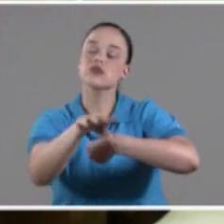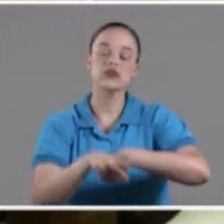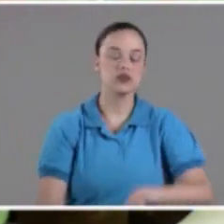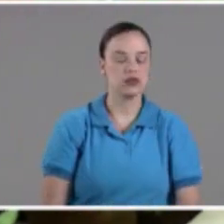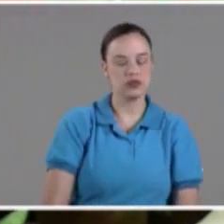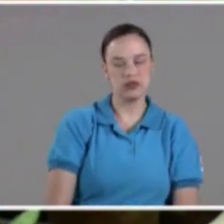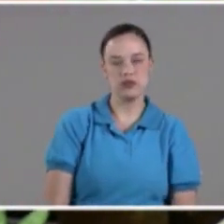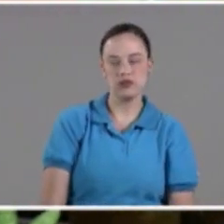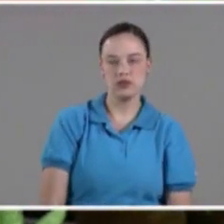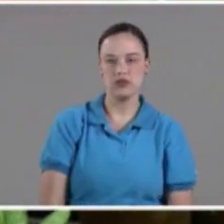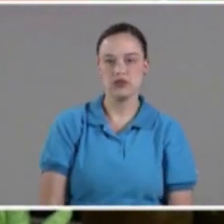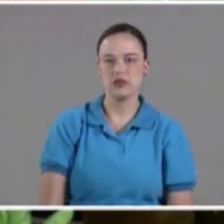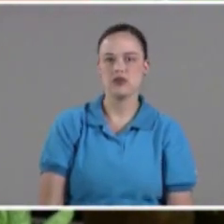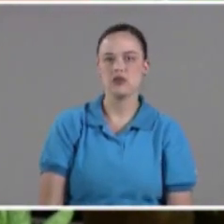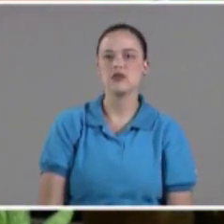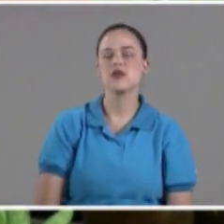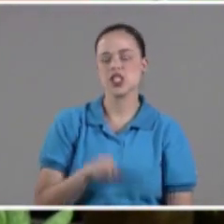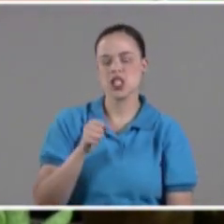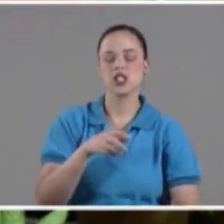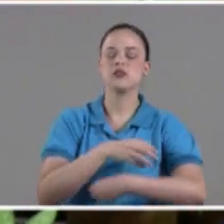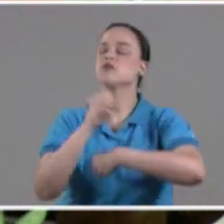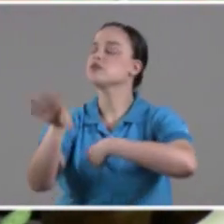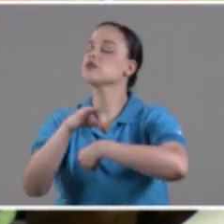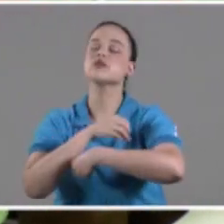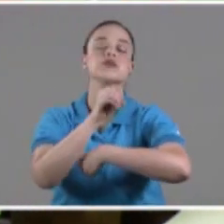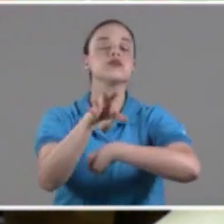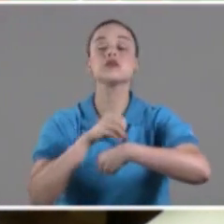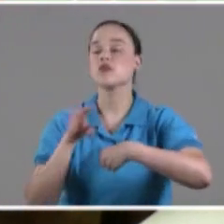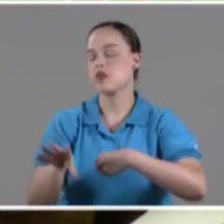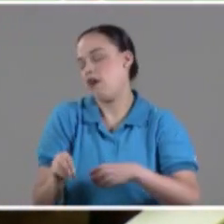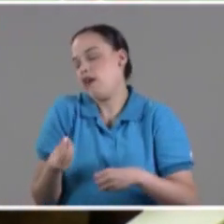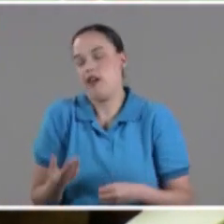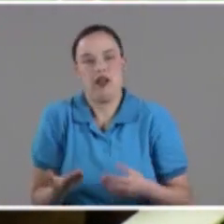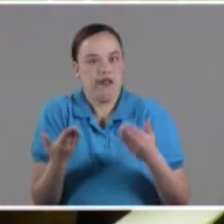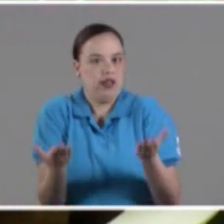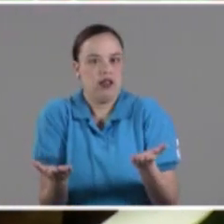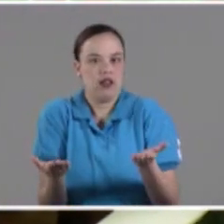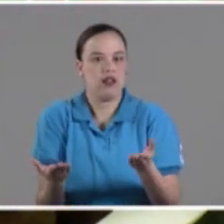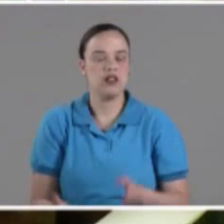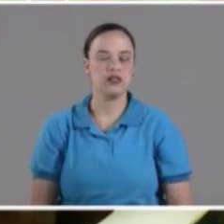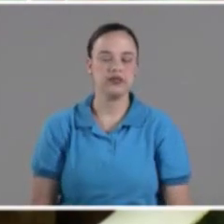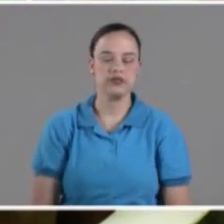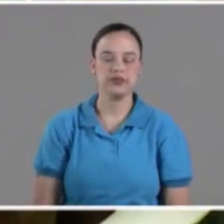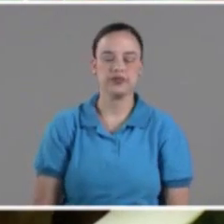o la sí la la siembra de alguna manera qué le va a dar